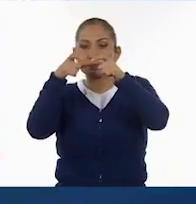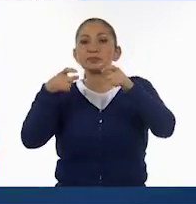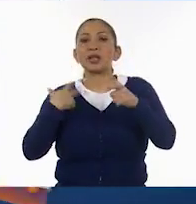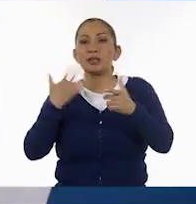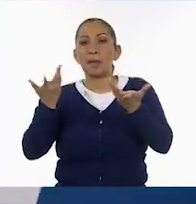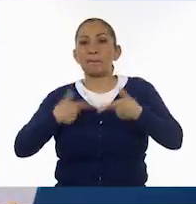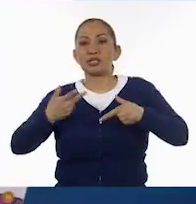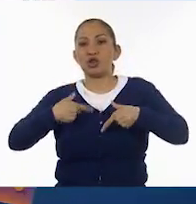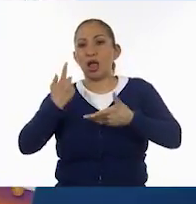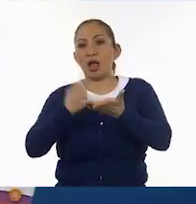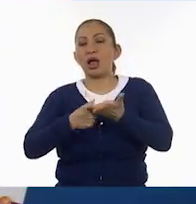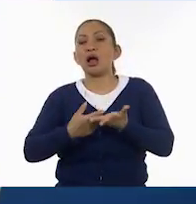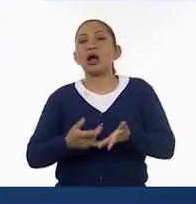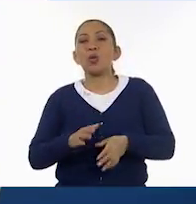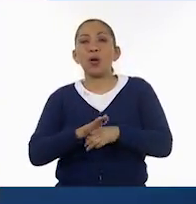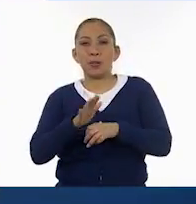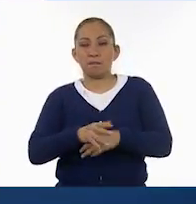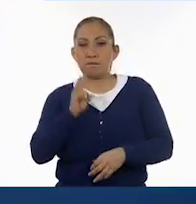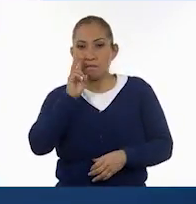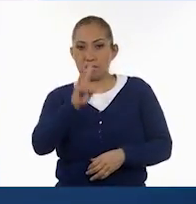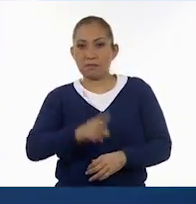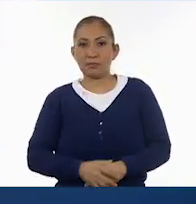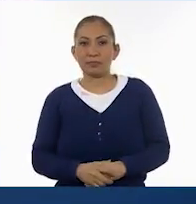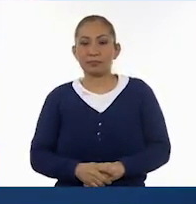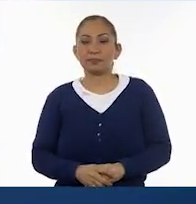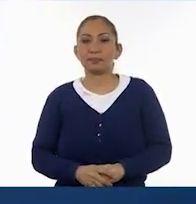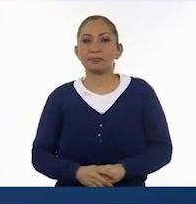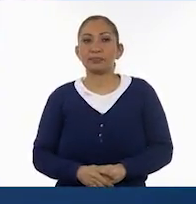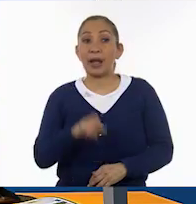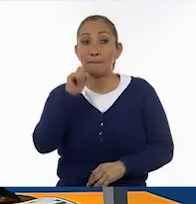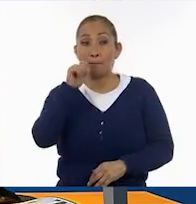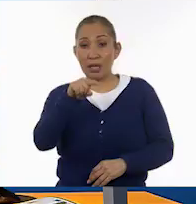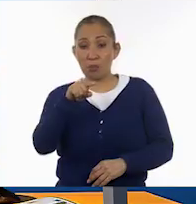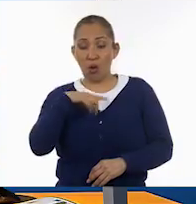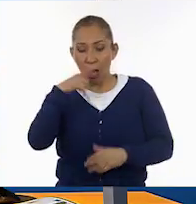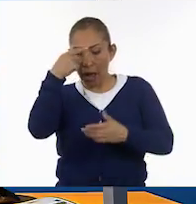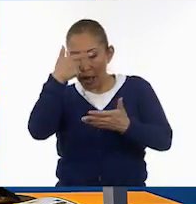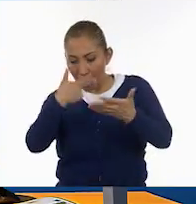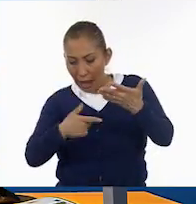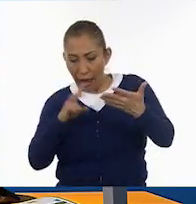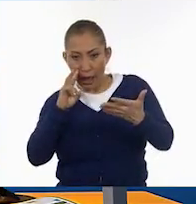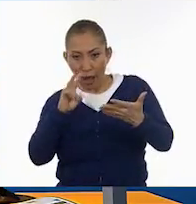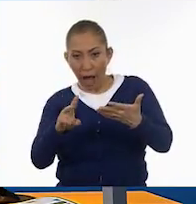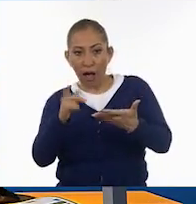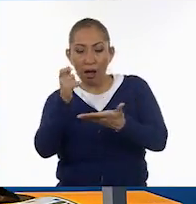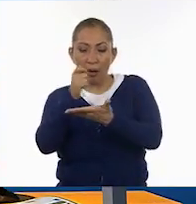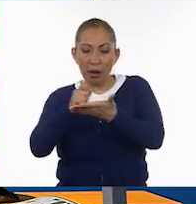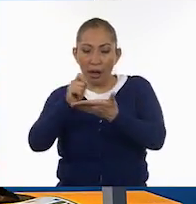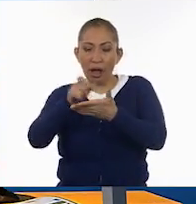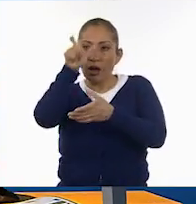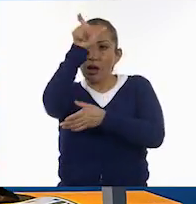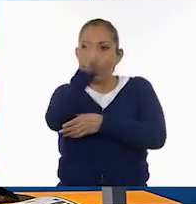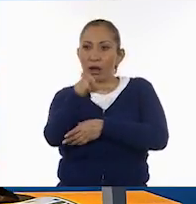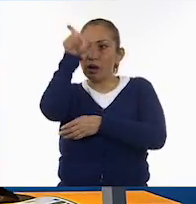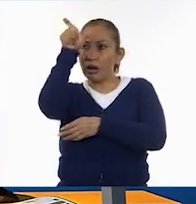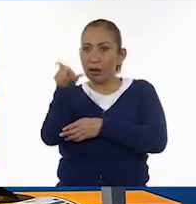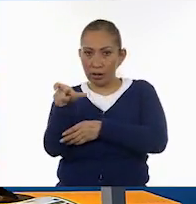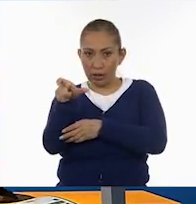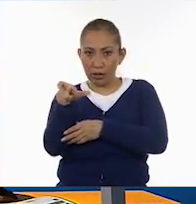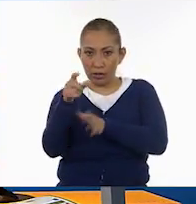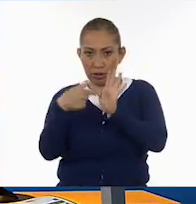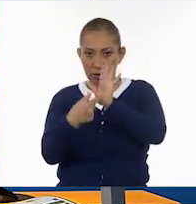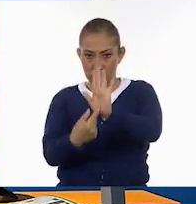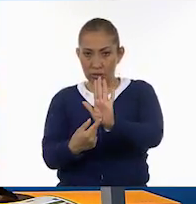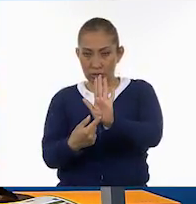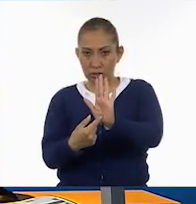pirámides poblacionales. Aquí las tenemos. Y aquí mismo pues nos plantean llenar una tablita, ¿sí? Te la